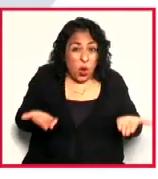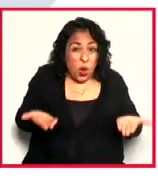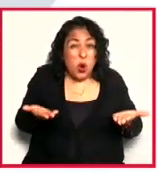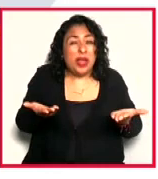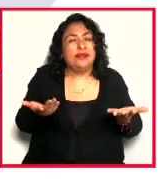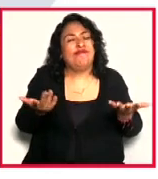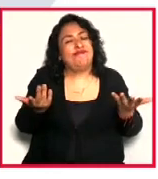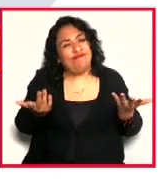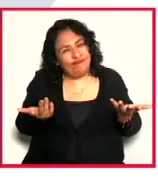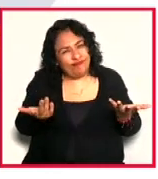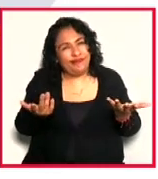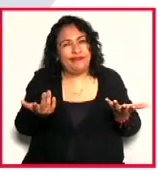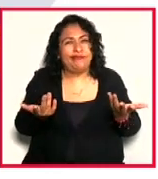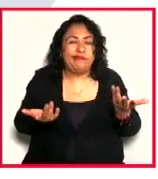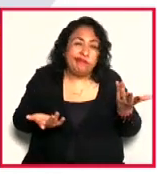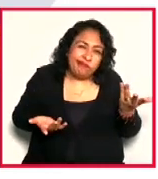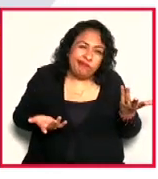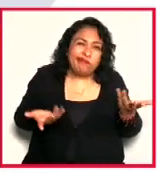particularmente,